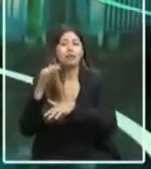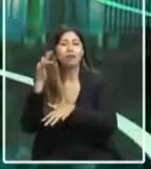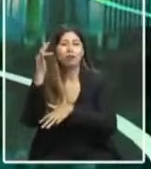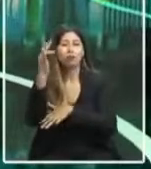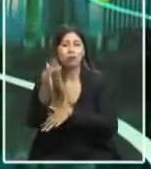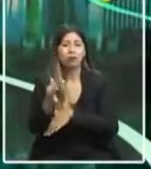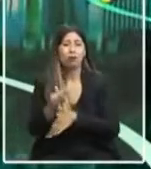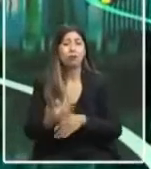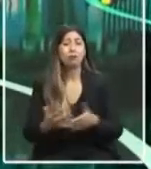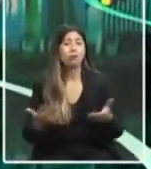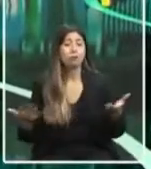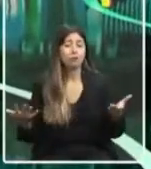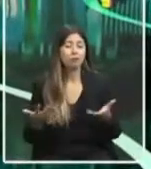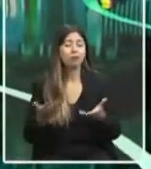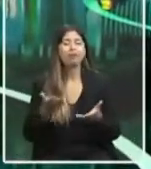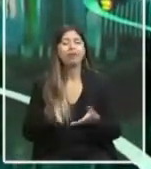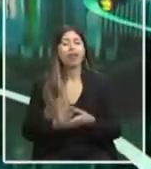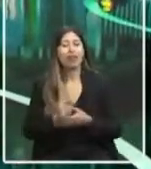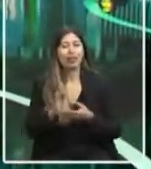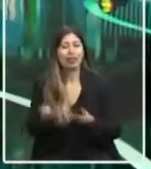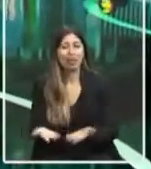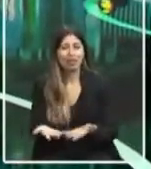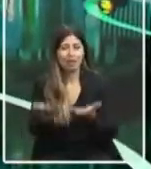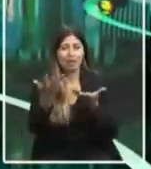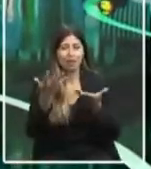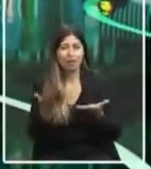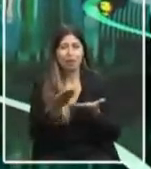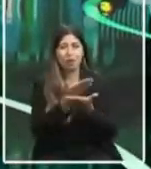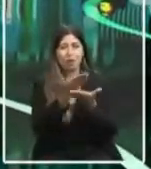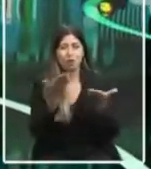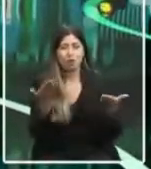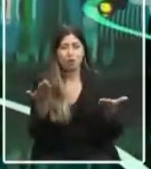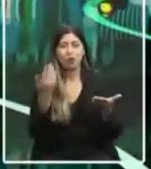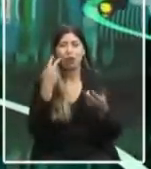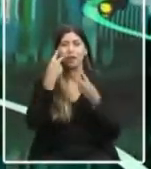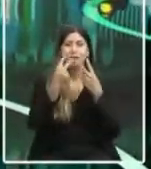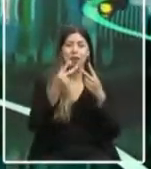para seguir invitándolos a revisar la